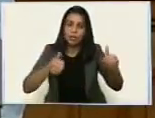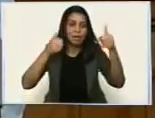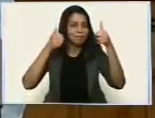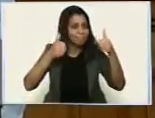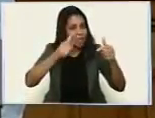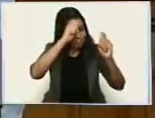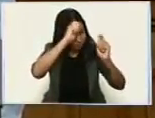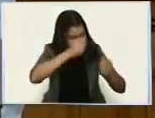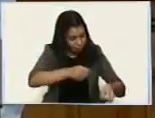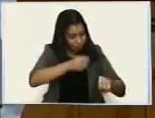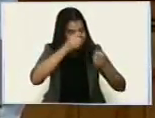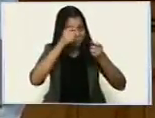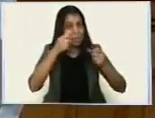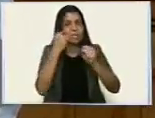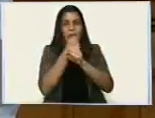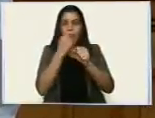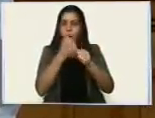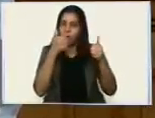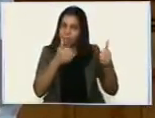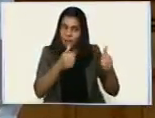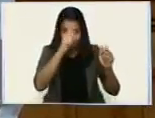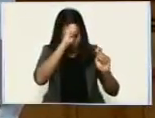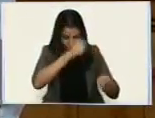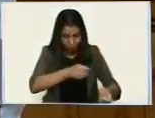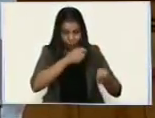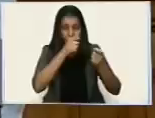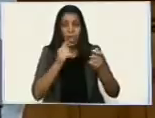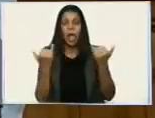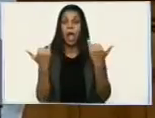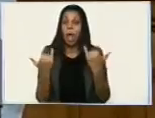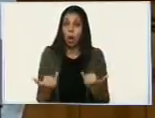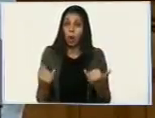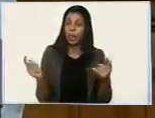realzar su trabajo. Ahora vienen nuevos tiempos.